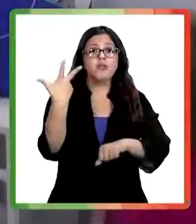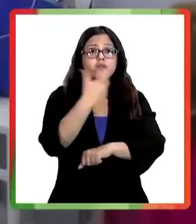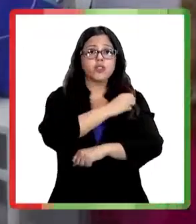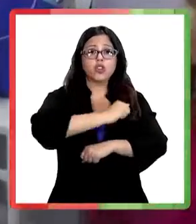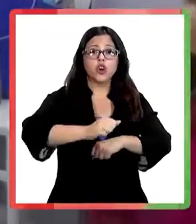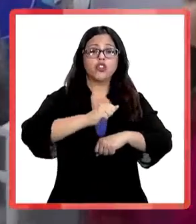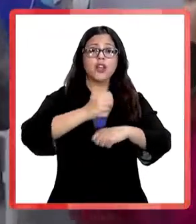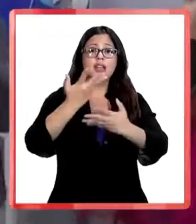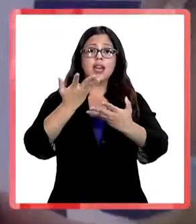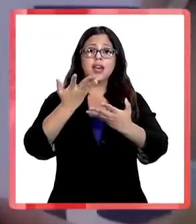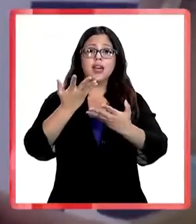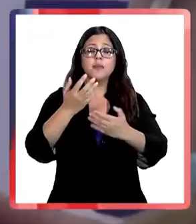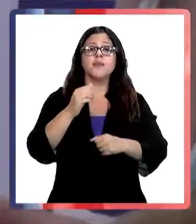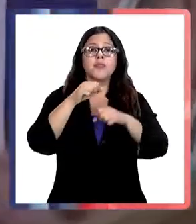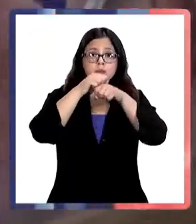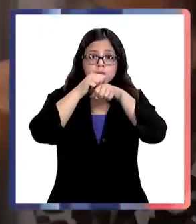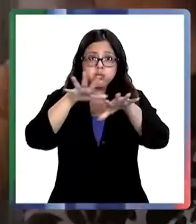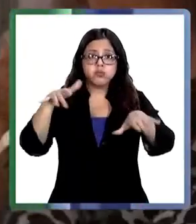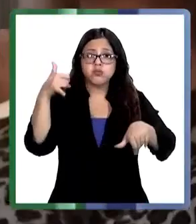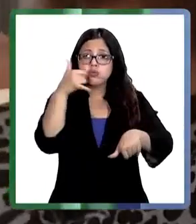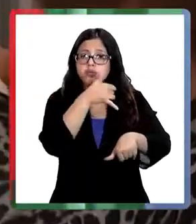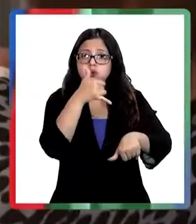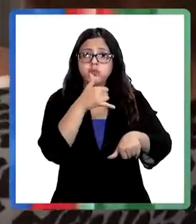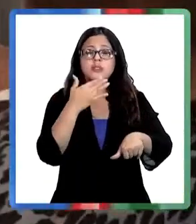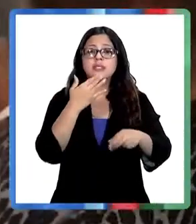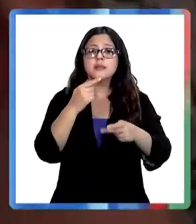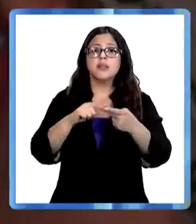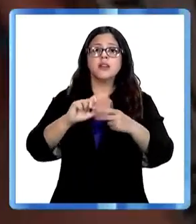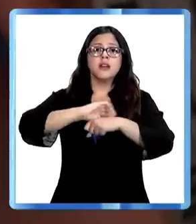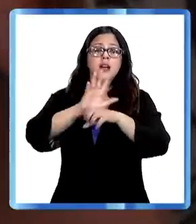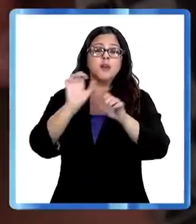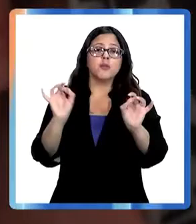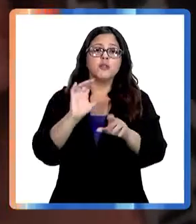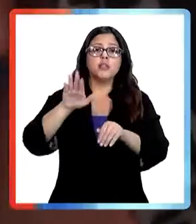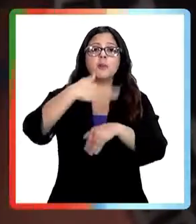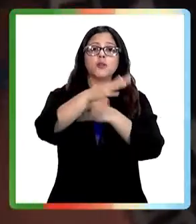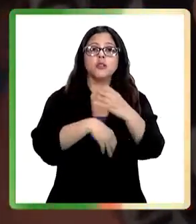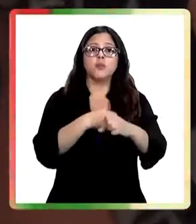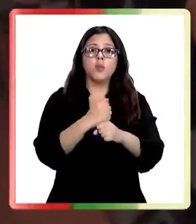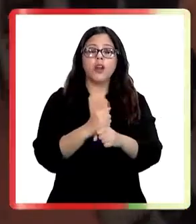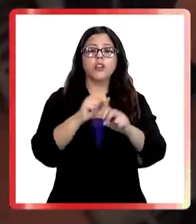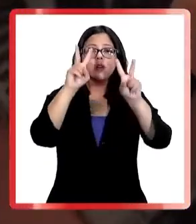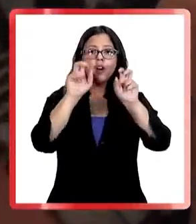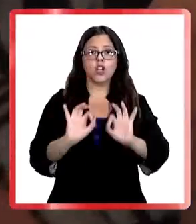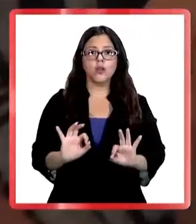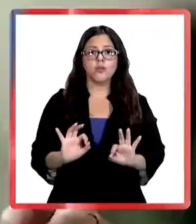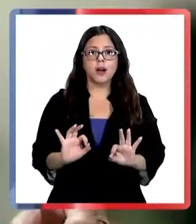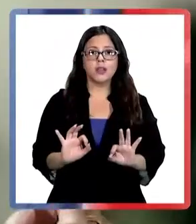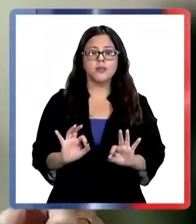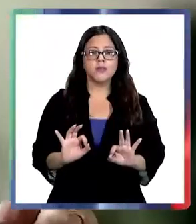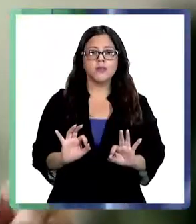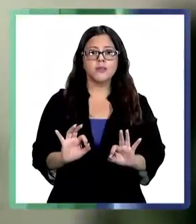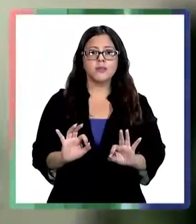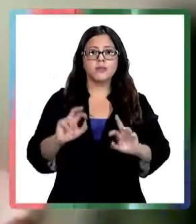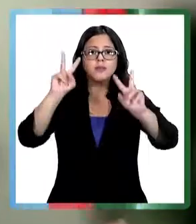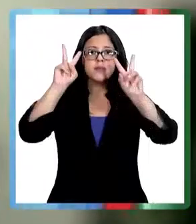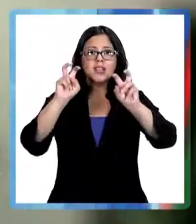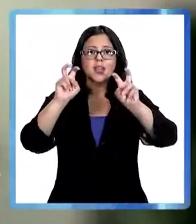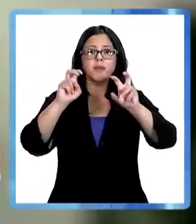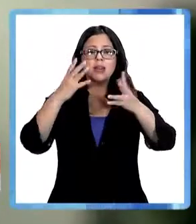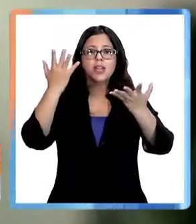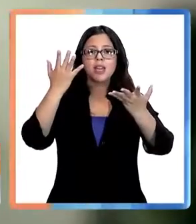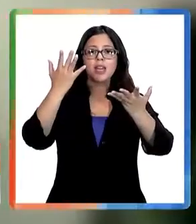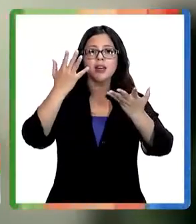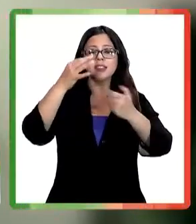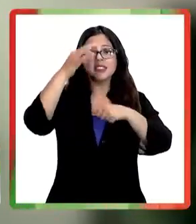vacunarnos contra influenza, mantener nuestra vacunación contra COVID, y es probable que el próximo año se normalice la